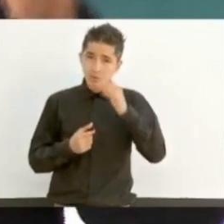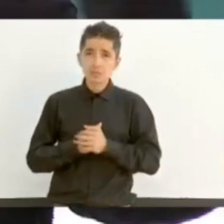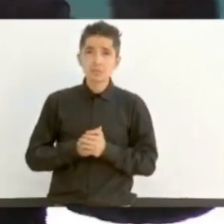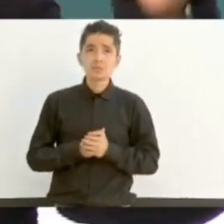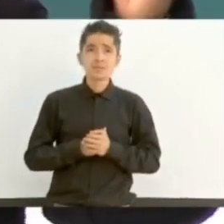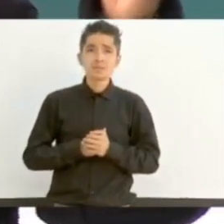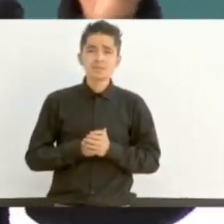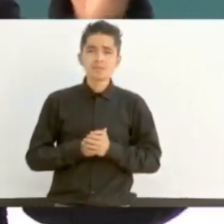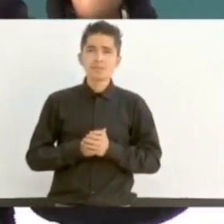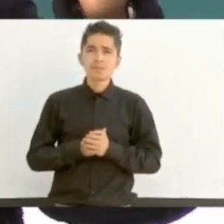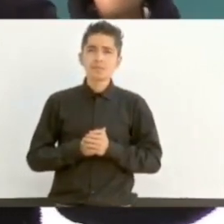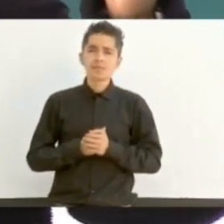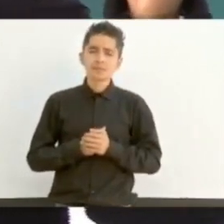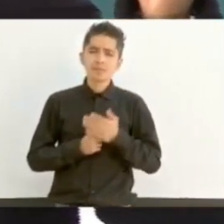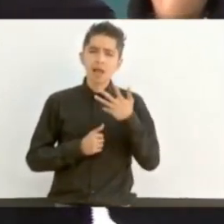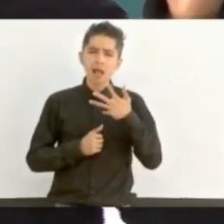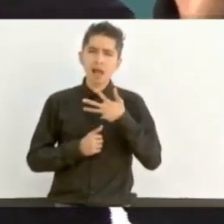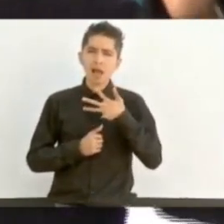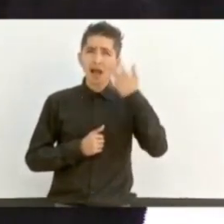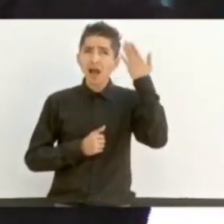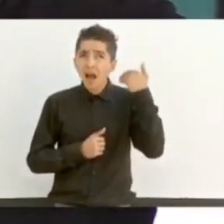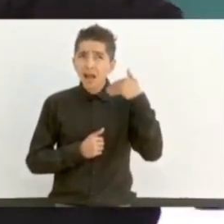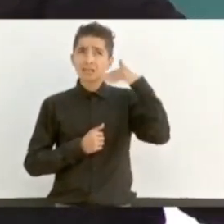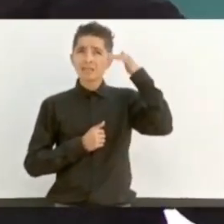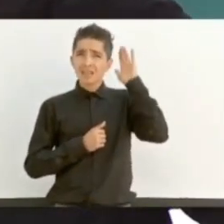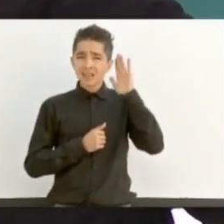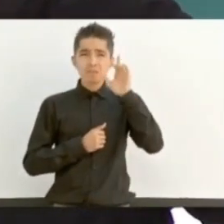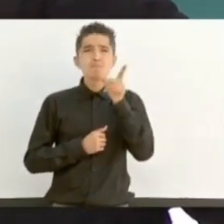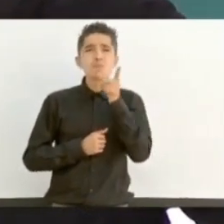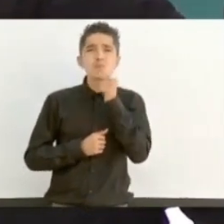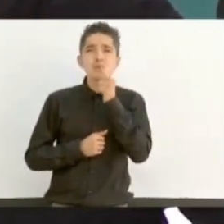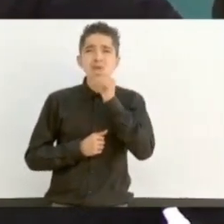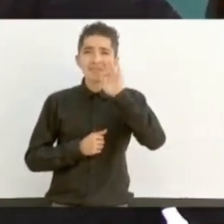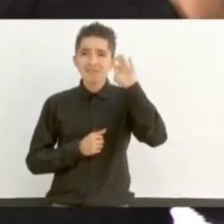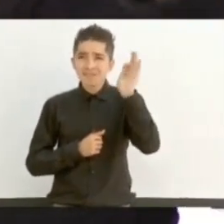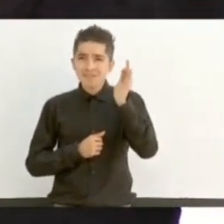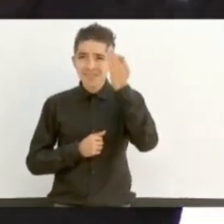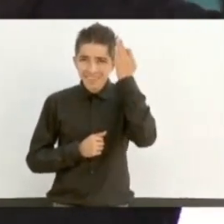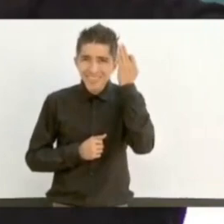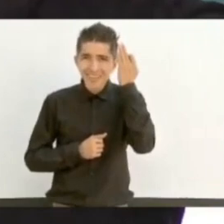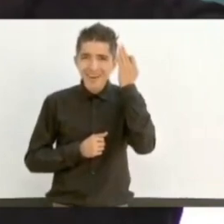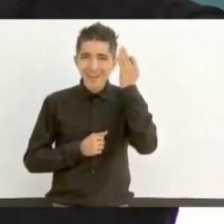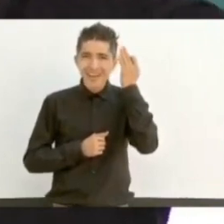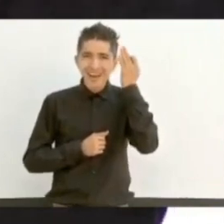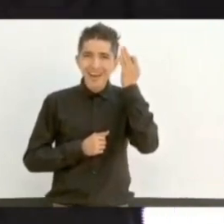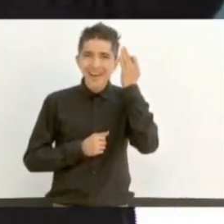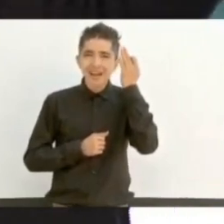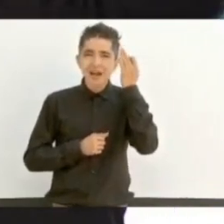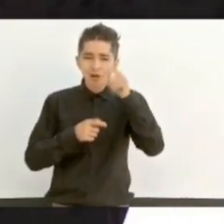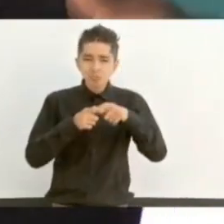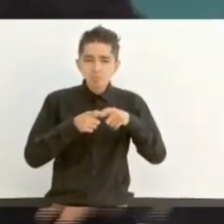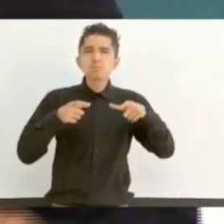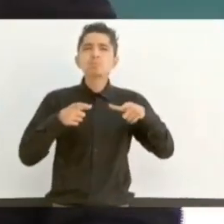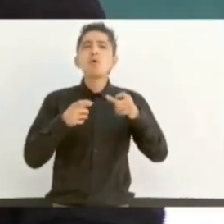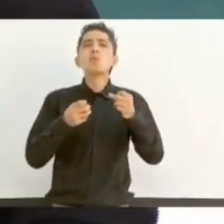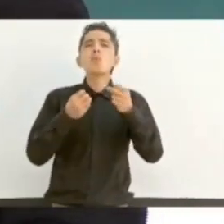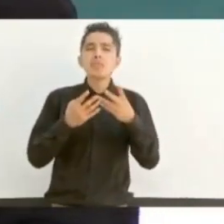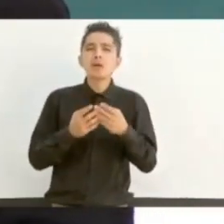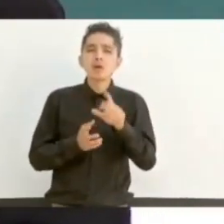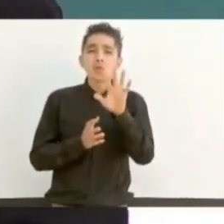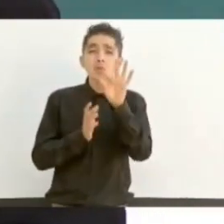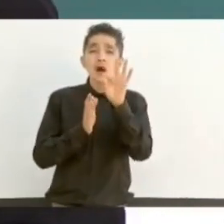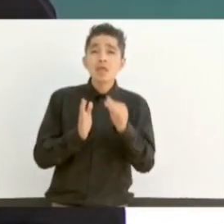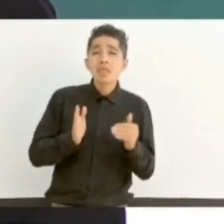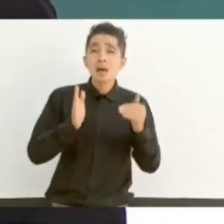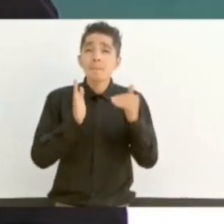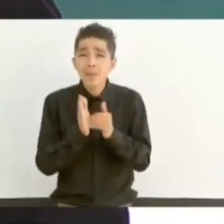Lo que había antes, la Policía Federal, en su mejor momento llegó a tener